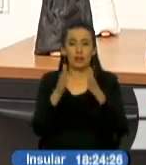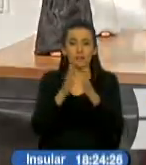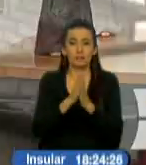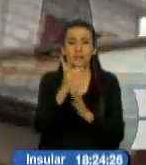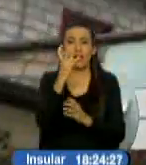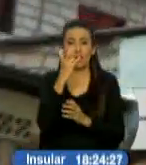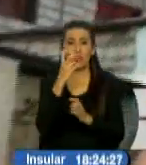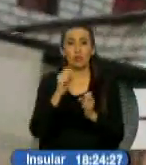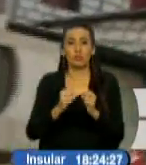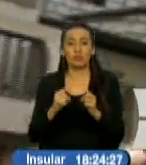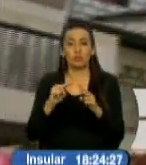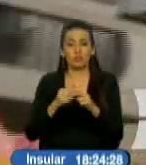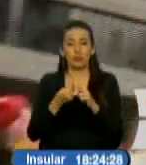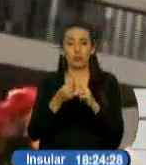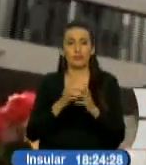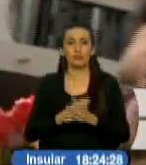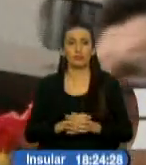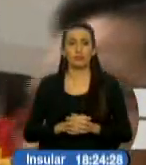12.